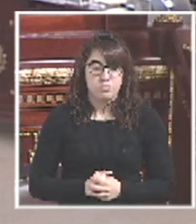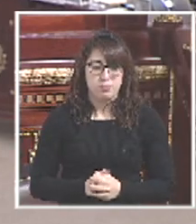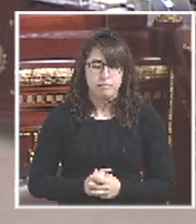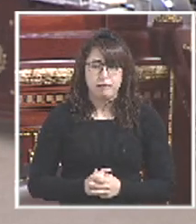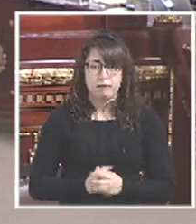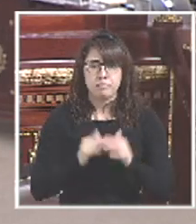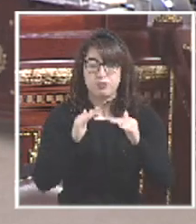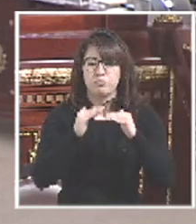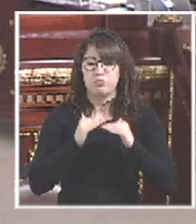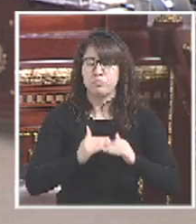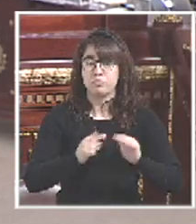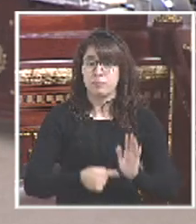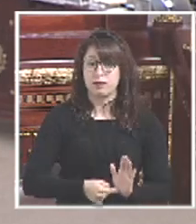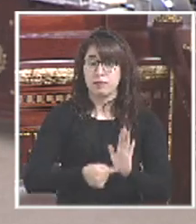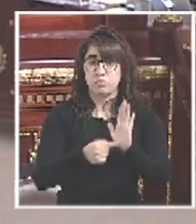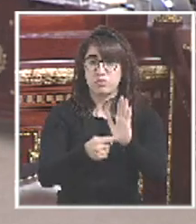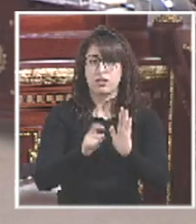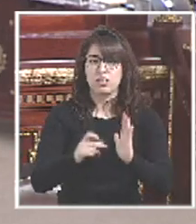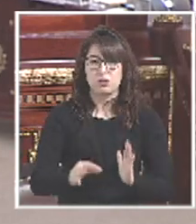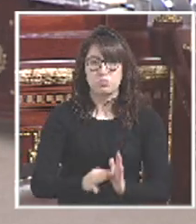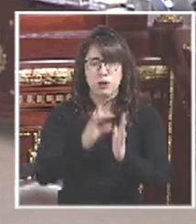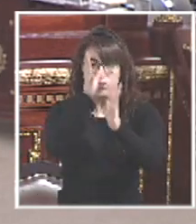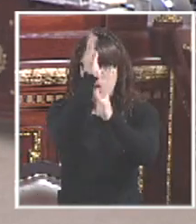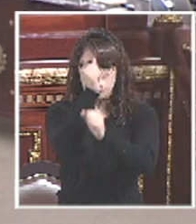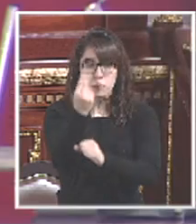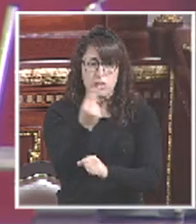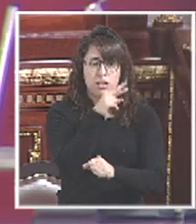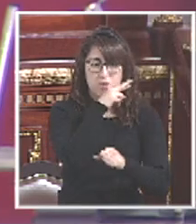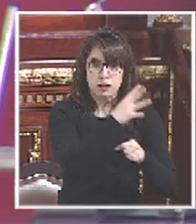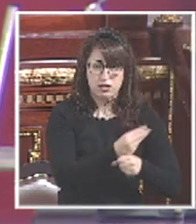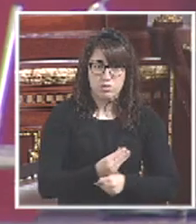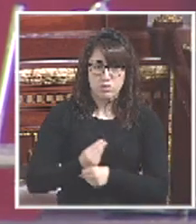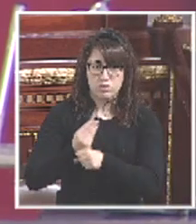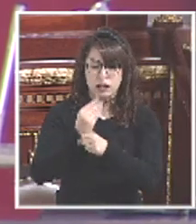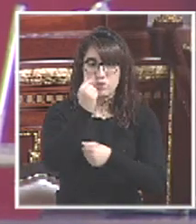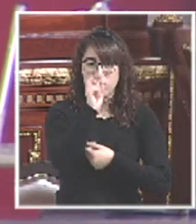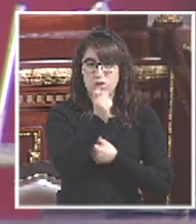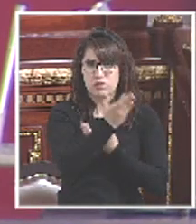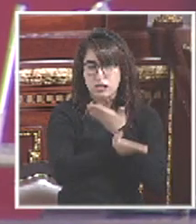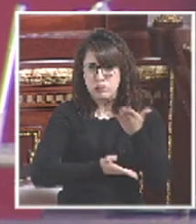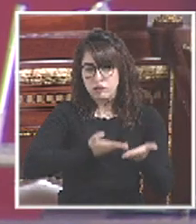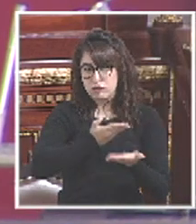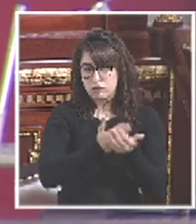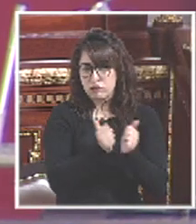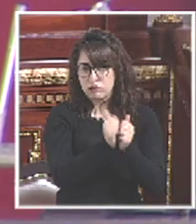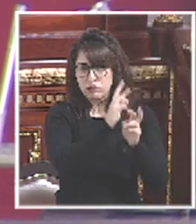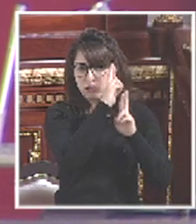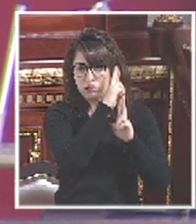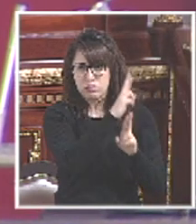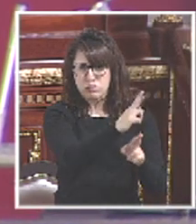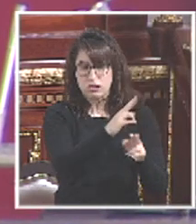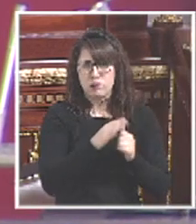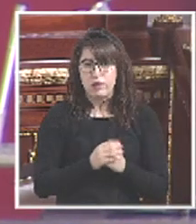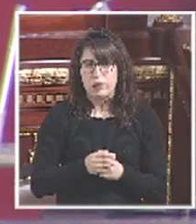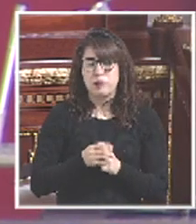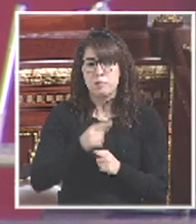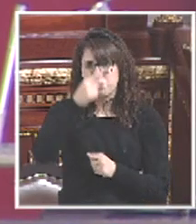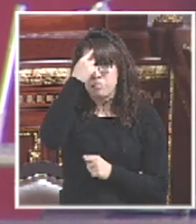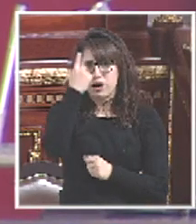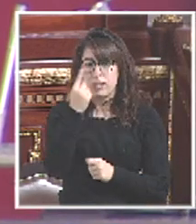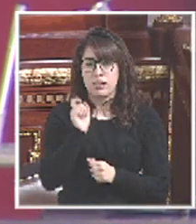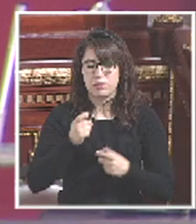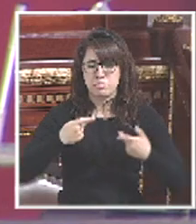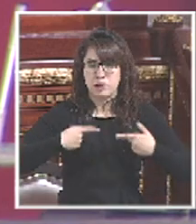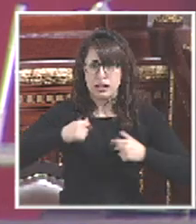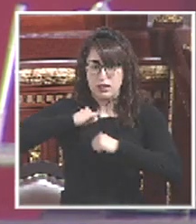Para presentar una proposición con punto de acuerdo de urgente y obvia resolución, a través del cual se formula respetuoso exhorto para que los titulares